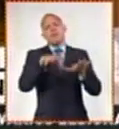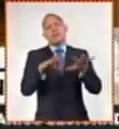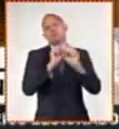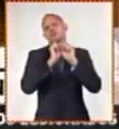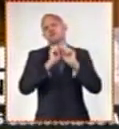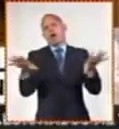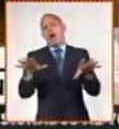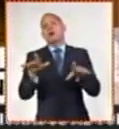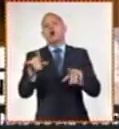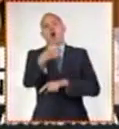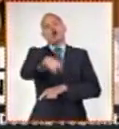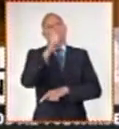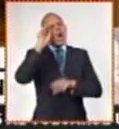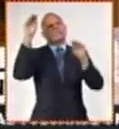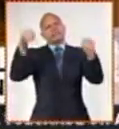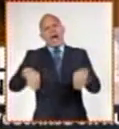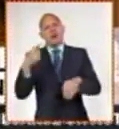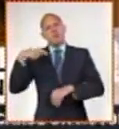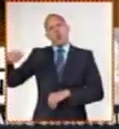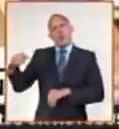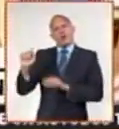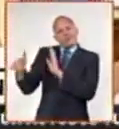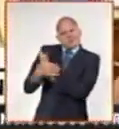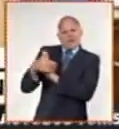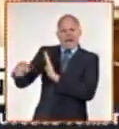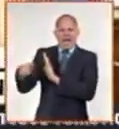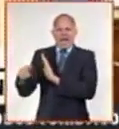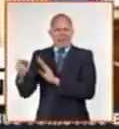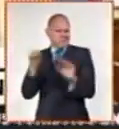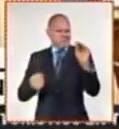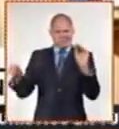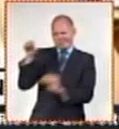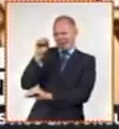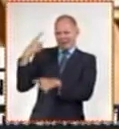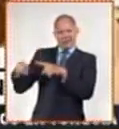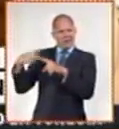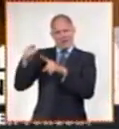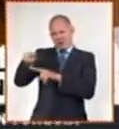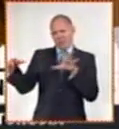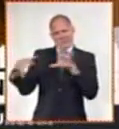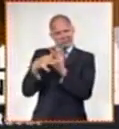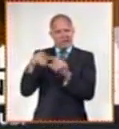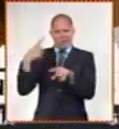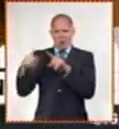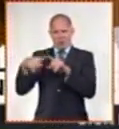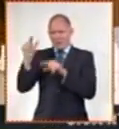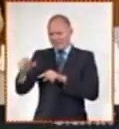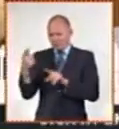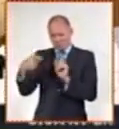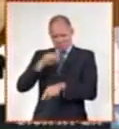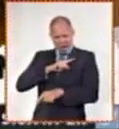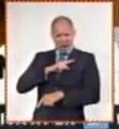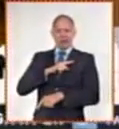las irregularidades del juicio y los vínculos entre quienes la juzgan y sus adversarios políticos. Nada,